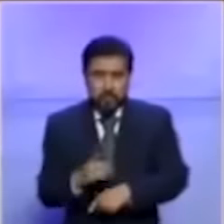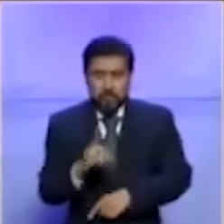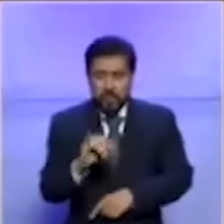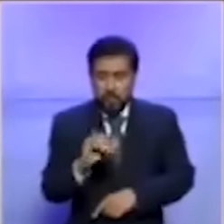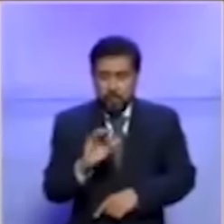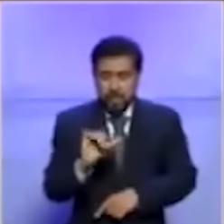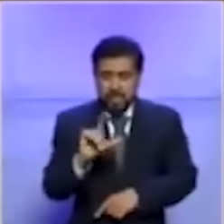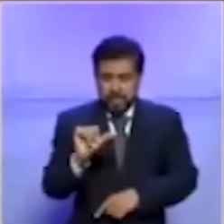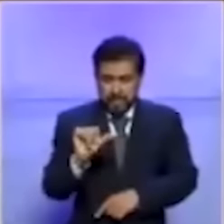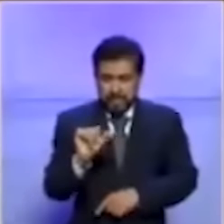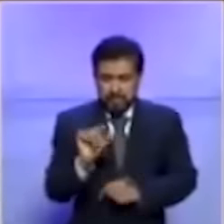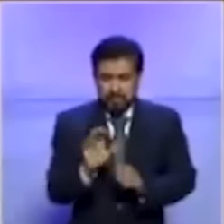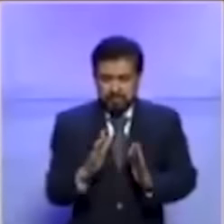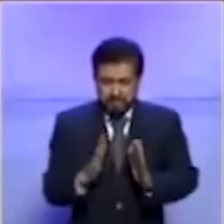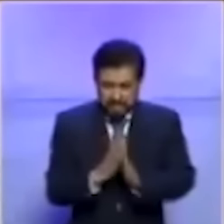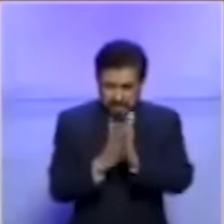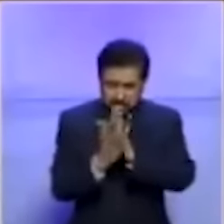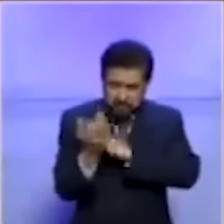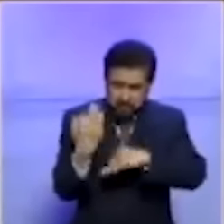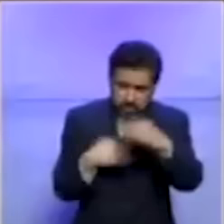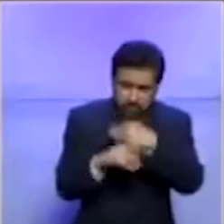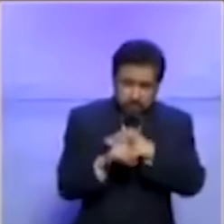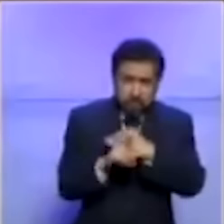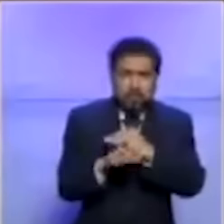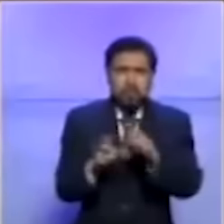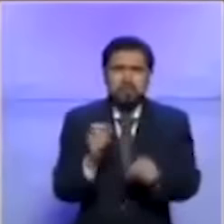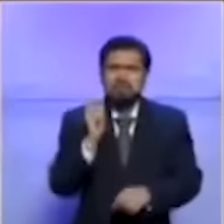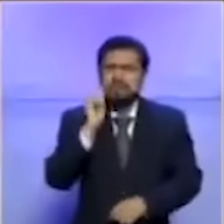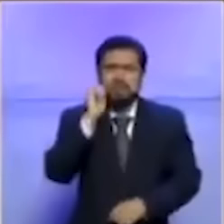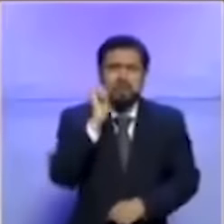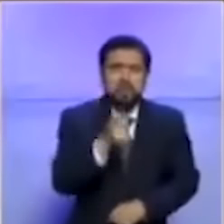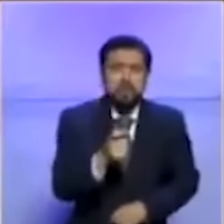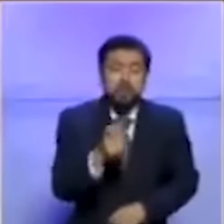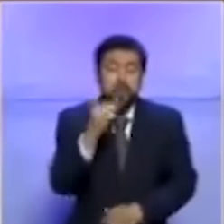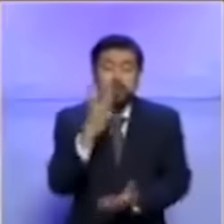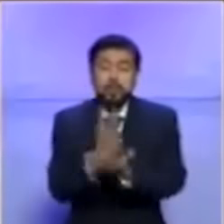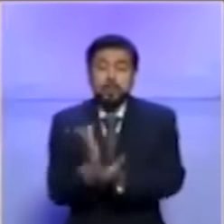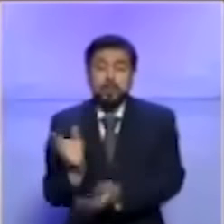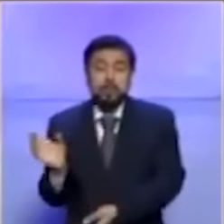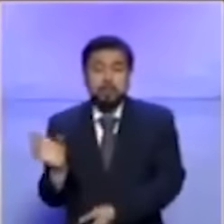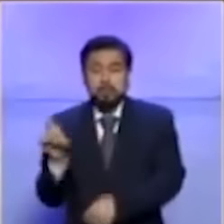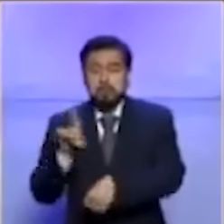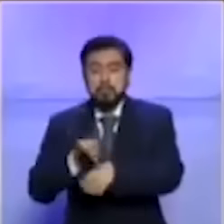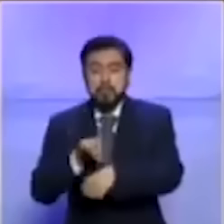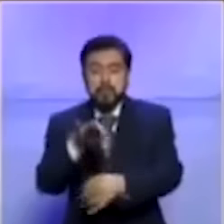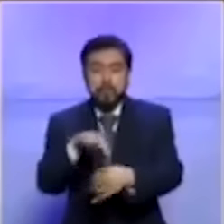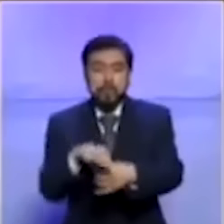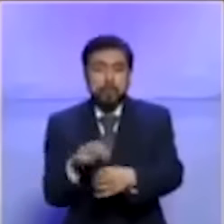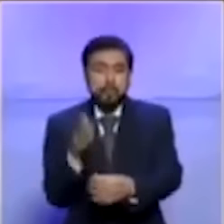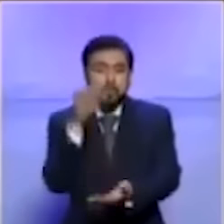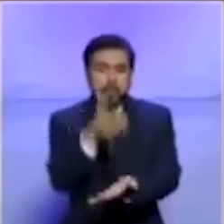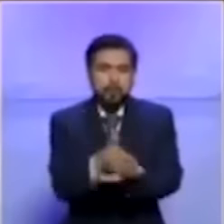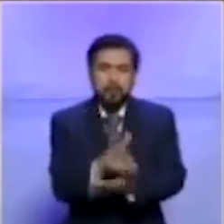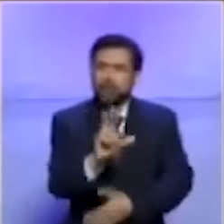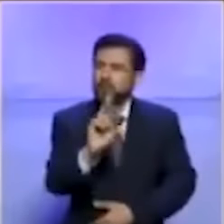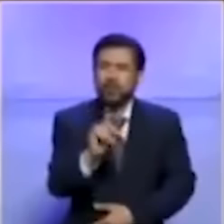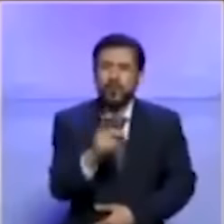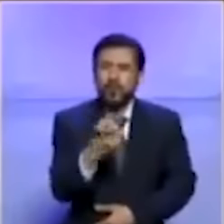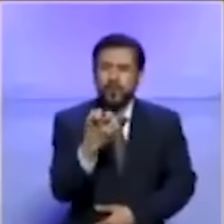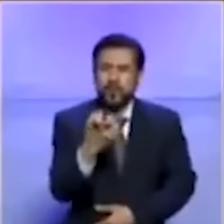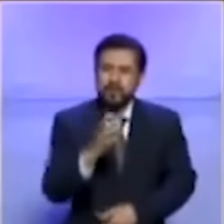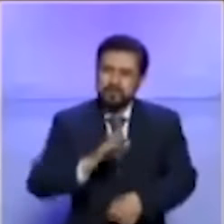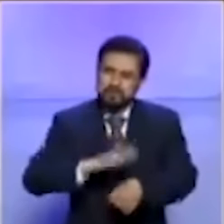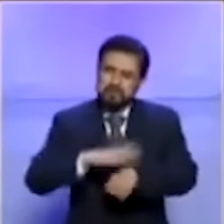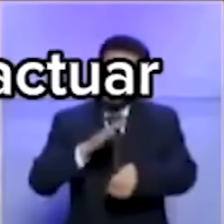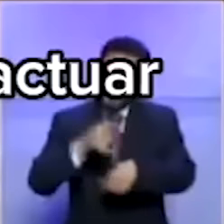a entenderla como un procedimiento como para poder ir a votar Esta debe ser más que eso hacer de la Democracia